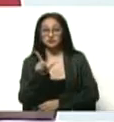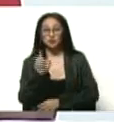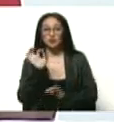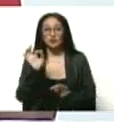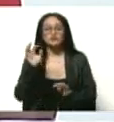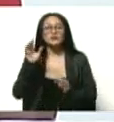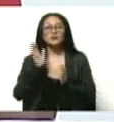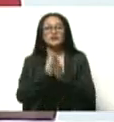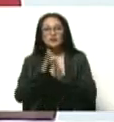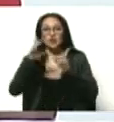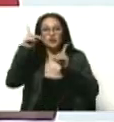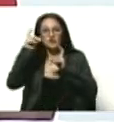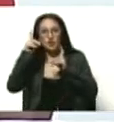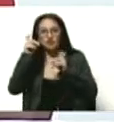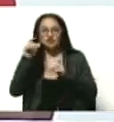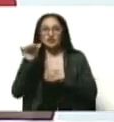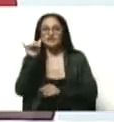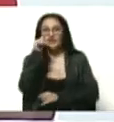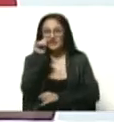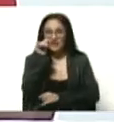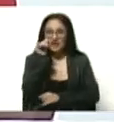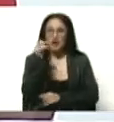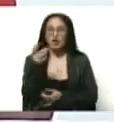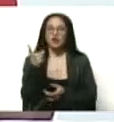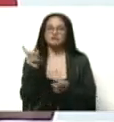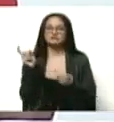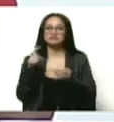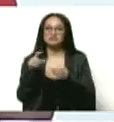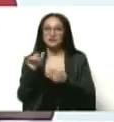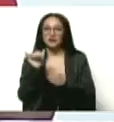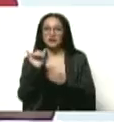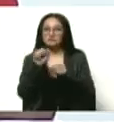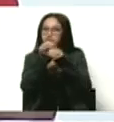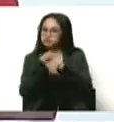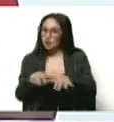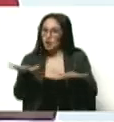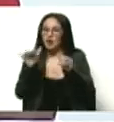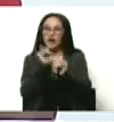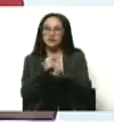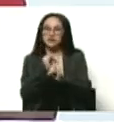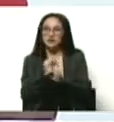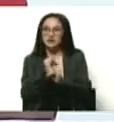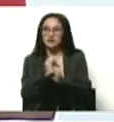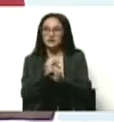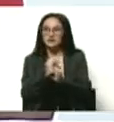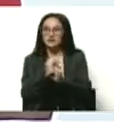fotos, videos, que el mundo vea lo que está pasando en Venezuela. Instrucción dada, señor Naum.